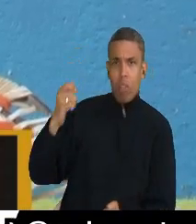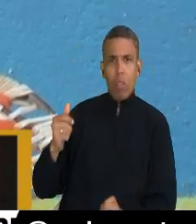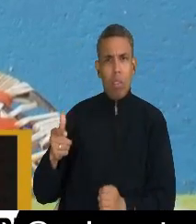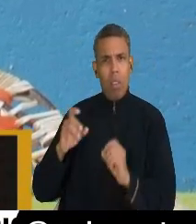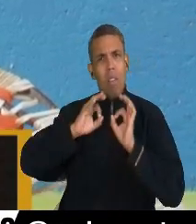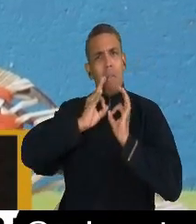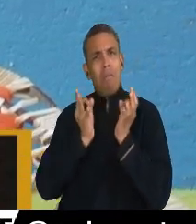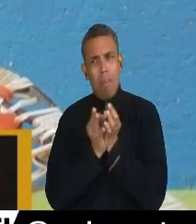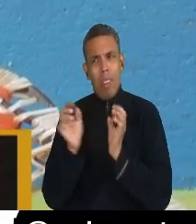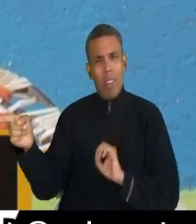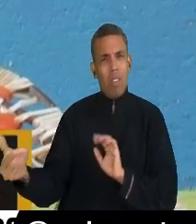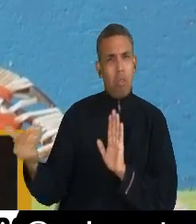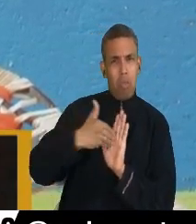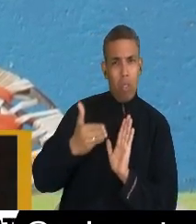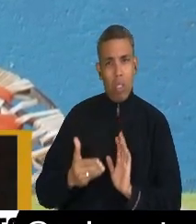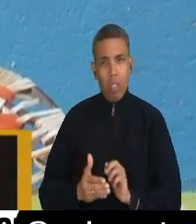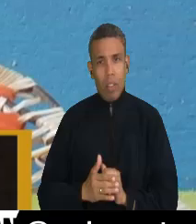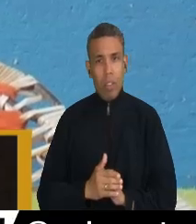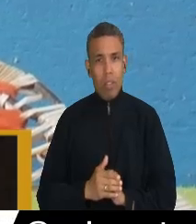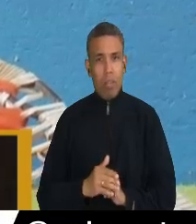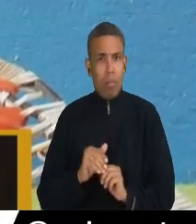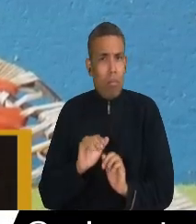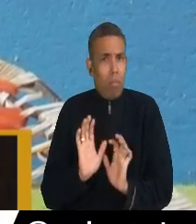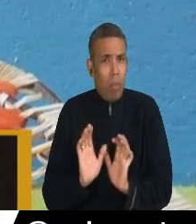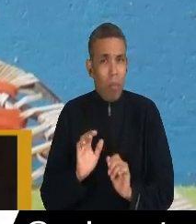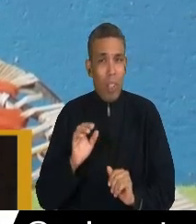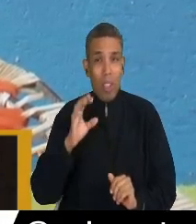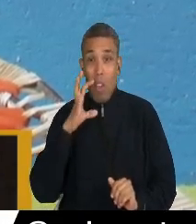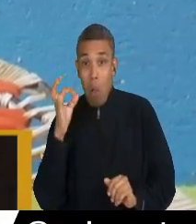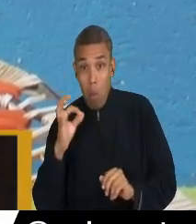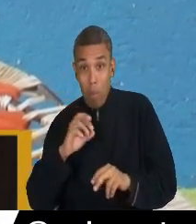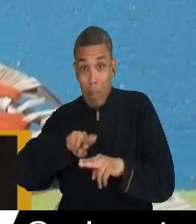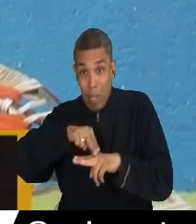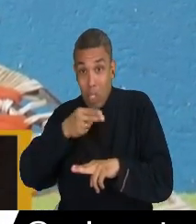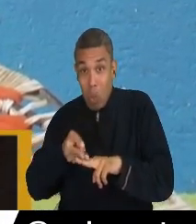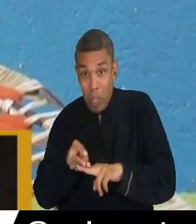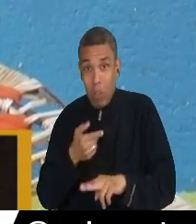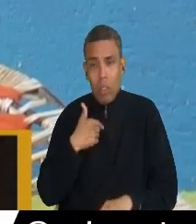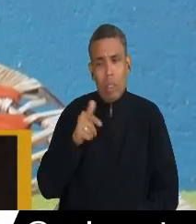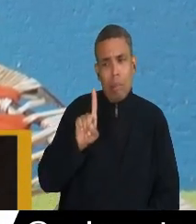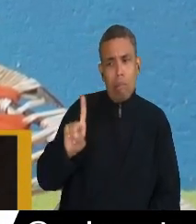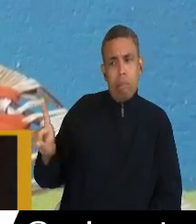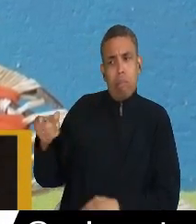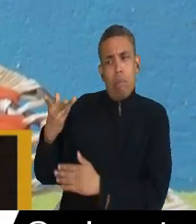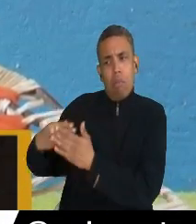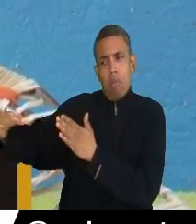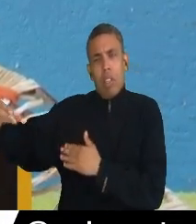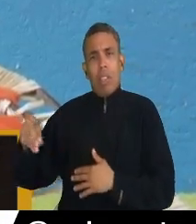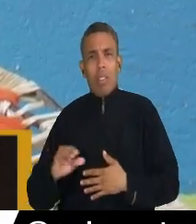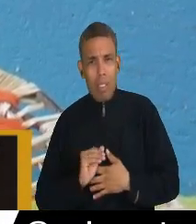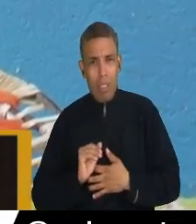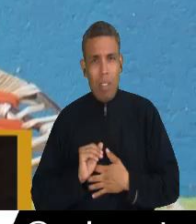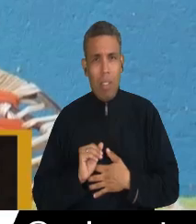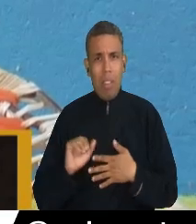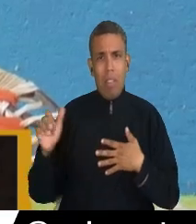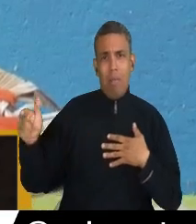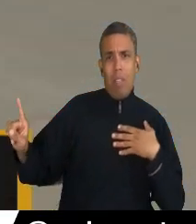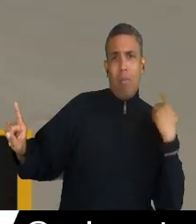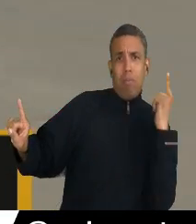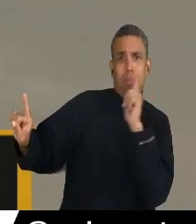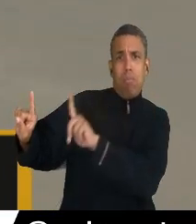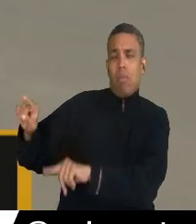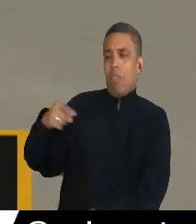que mi sobrina salió para afuera y allá se le fue a él allá y ahí fue donde lo cogió y le metió la puñalada en todo el